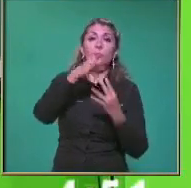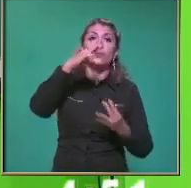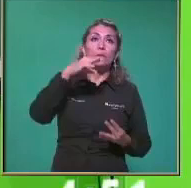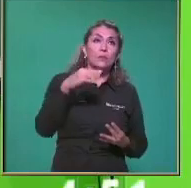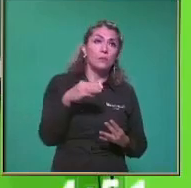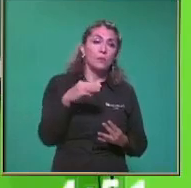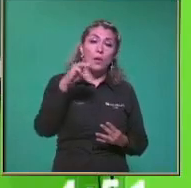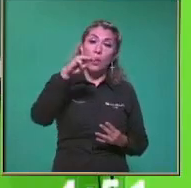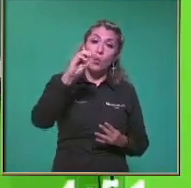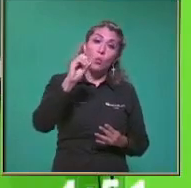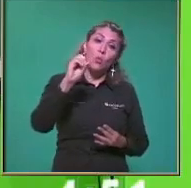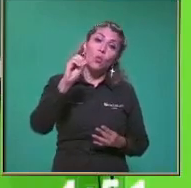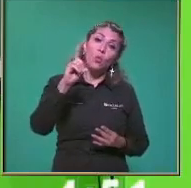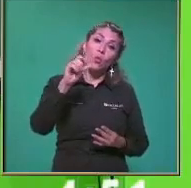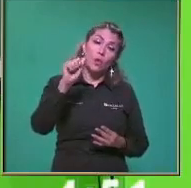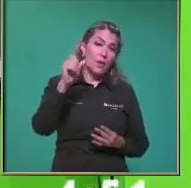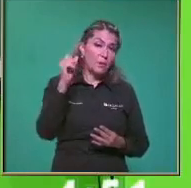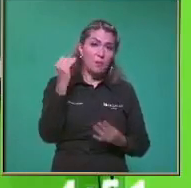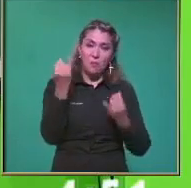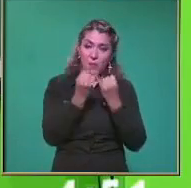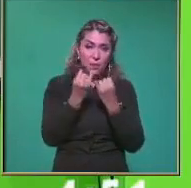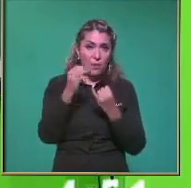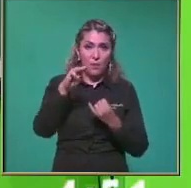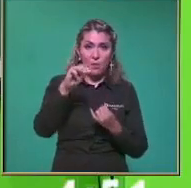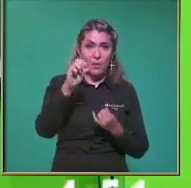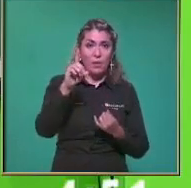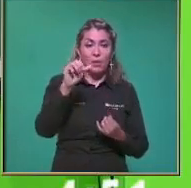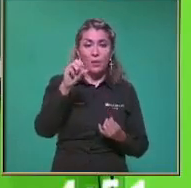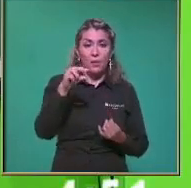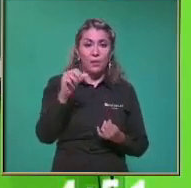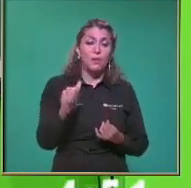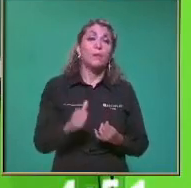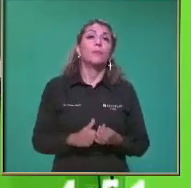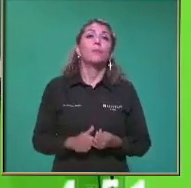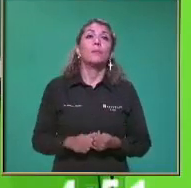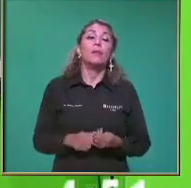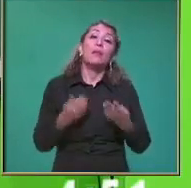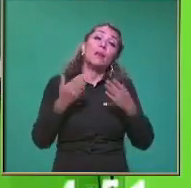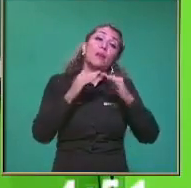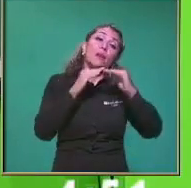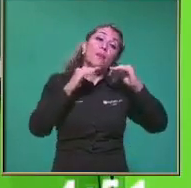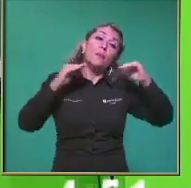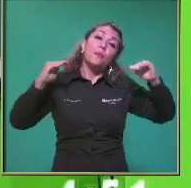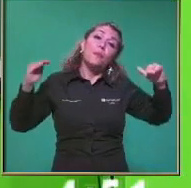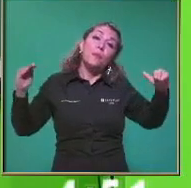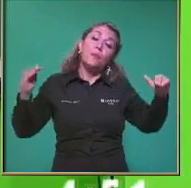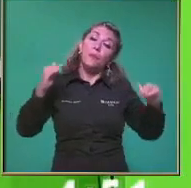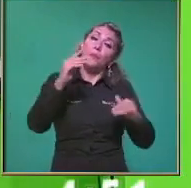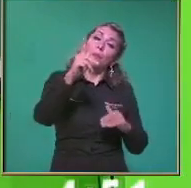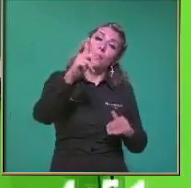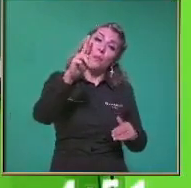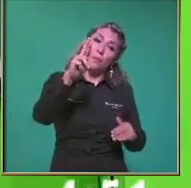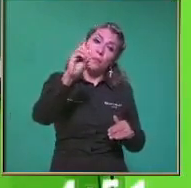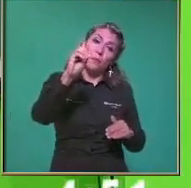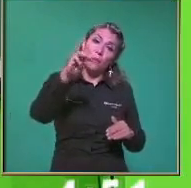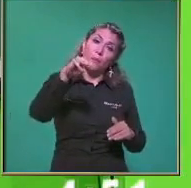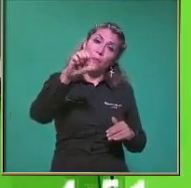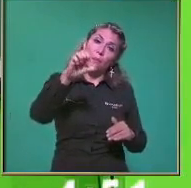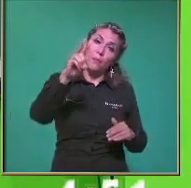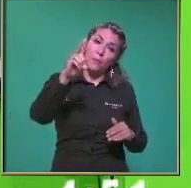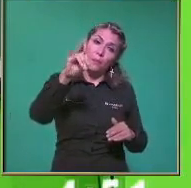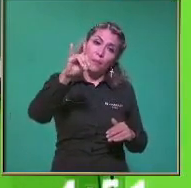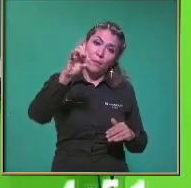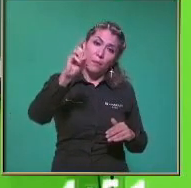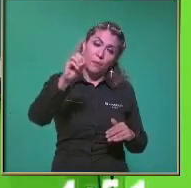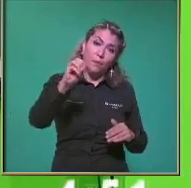y mediana están coincidiendo. Pero para sacar el promedio o media aritmética, que